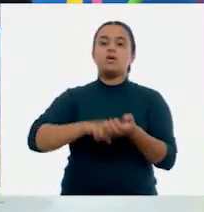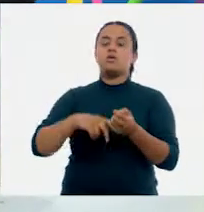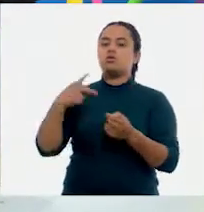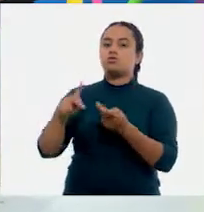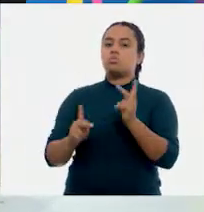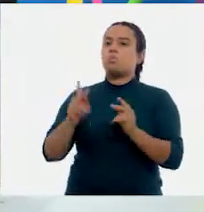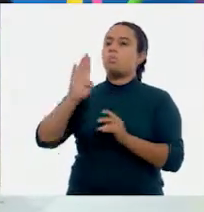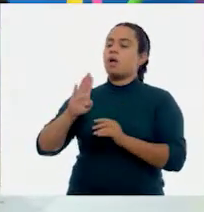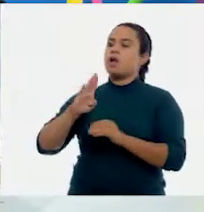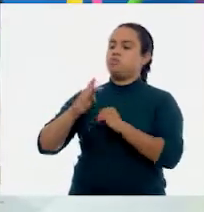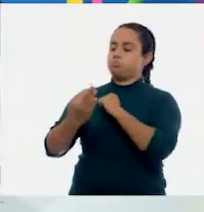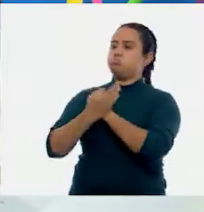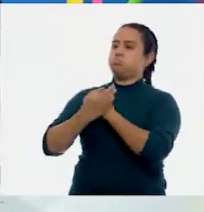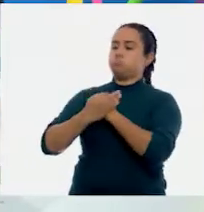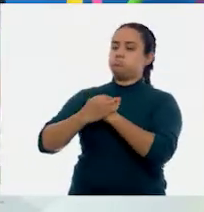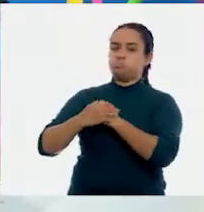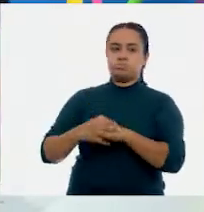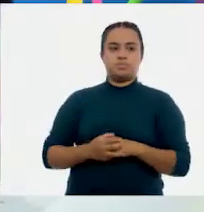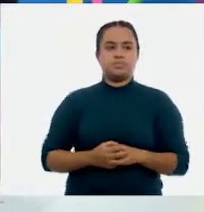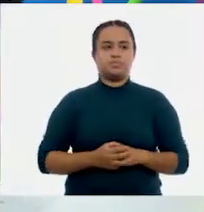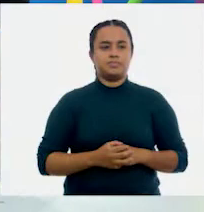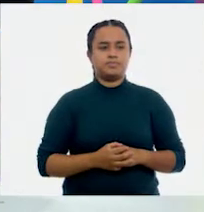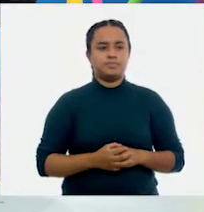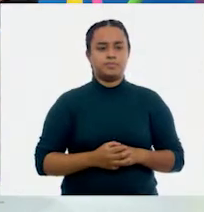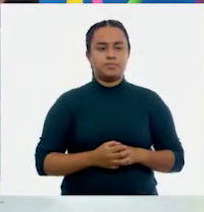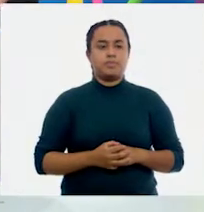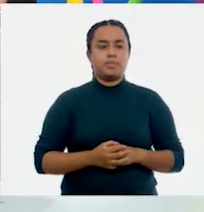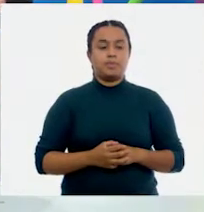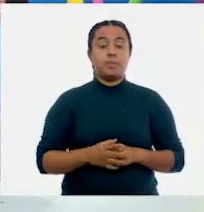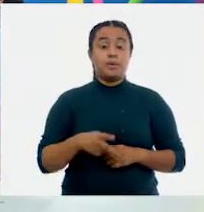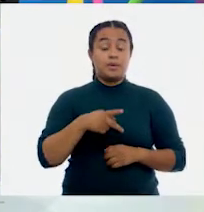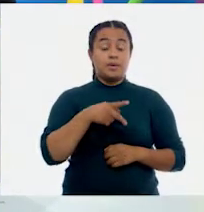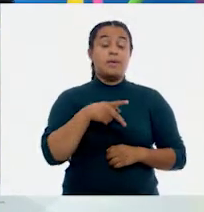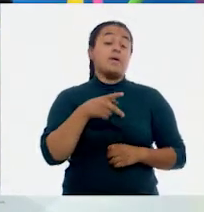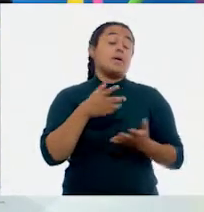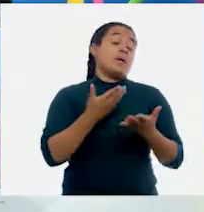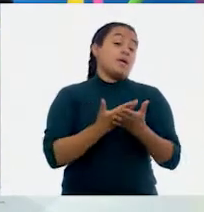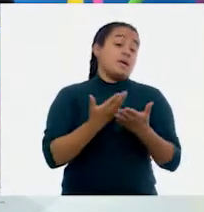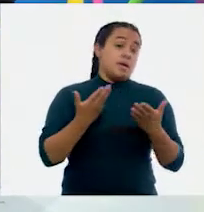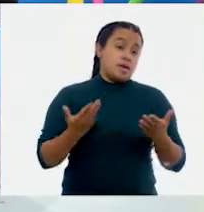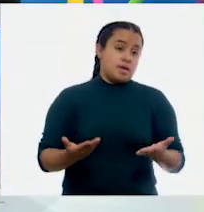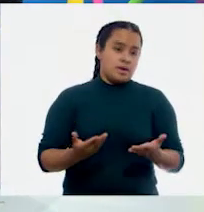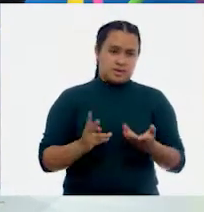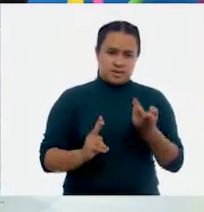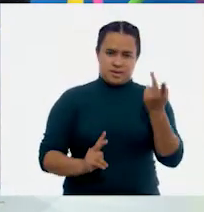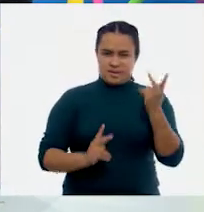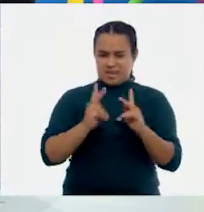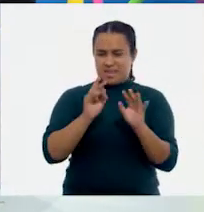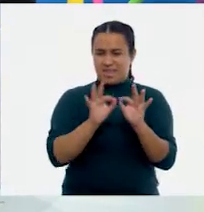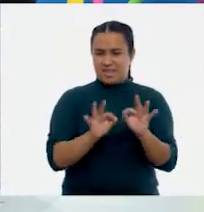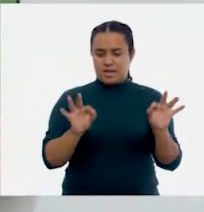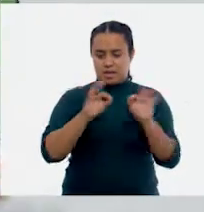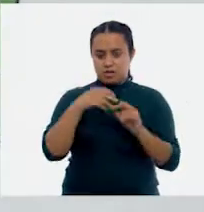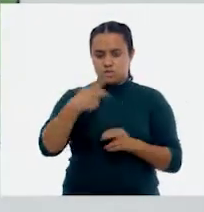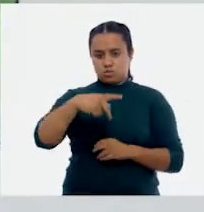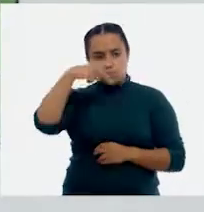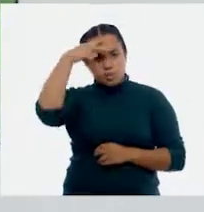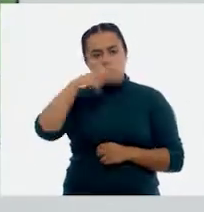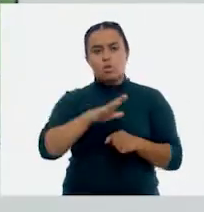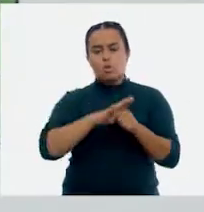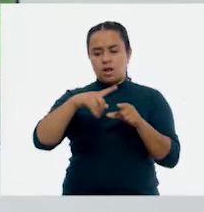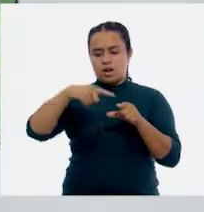las plantas. También me ha tocado. Bueno, pero no tanto como con un cactus. Y una planta muy importante en México que es el